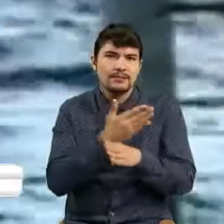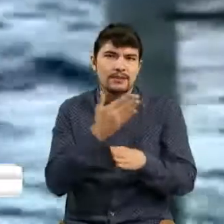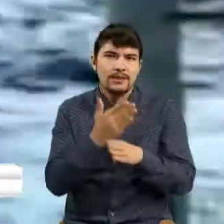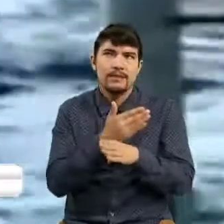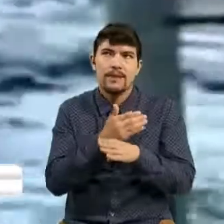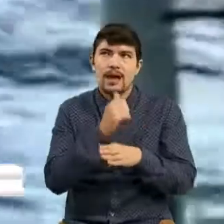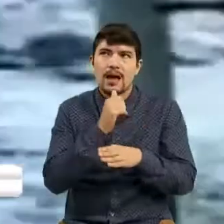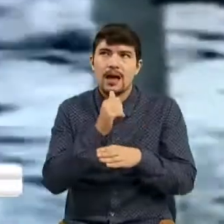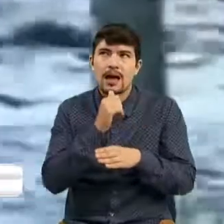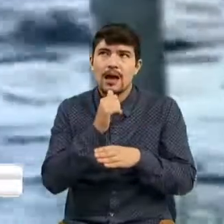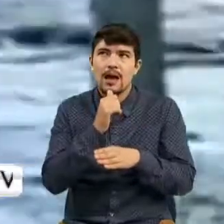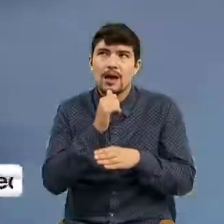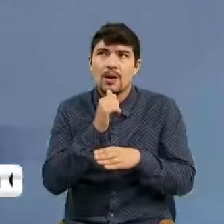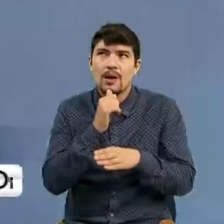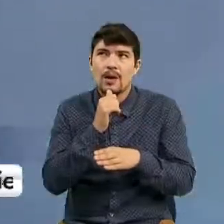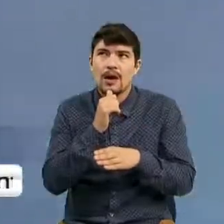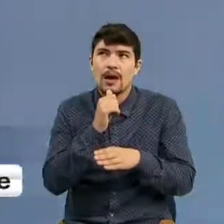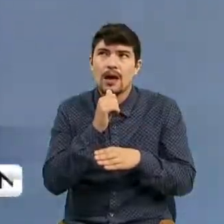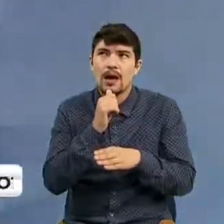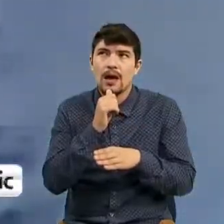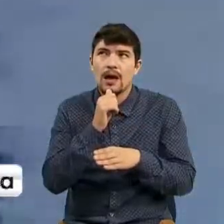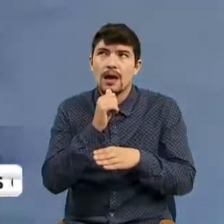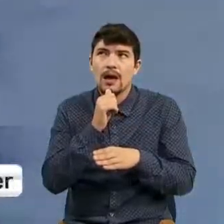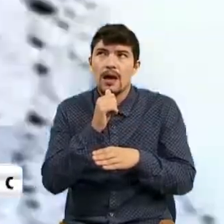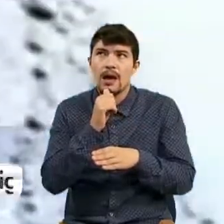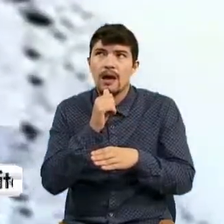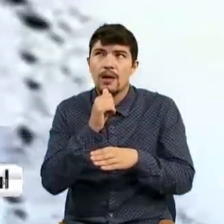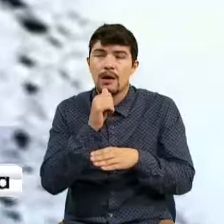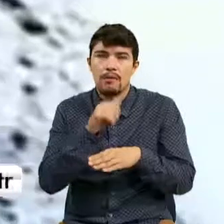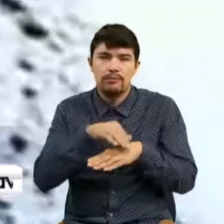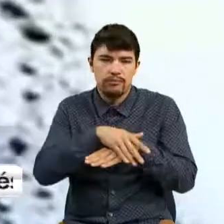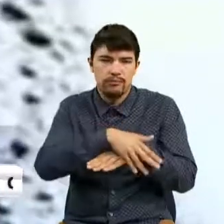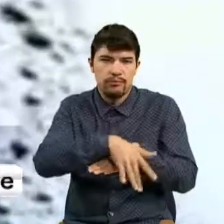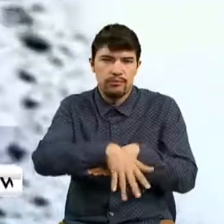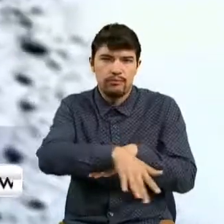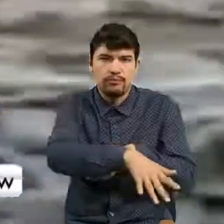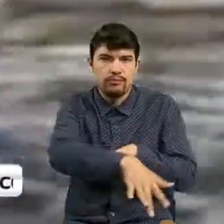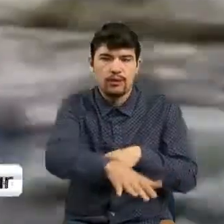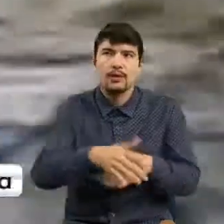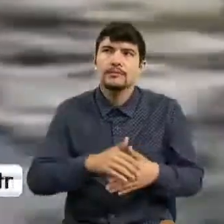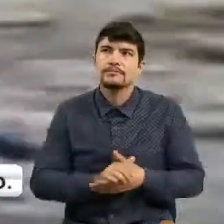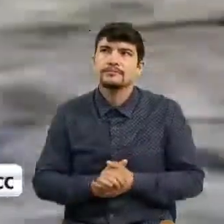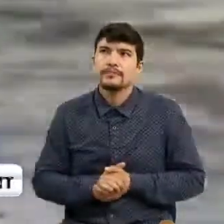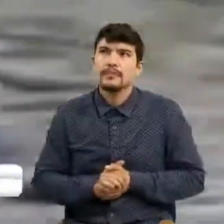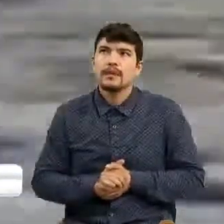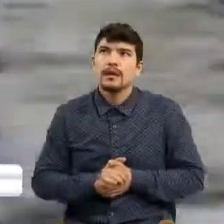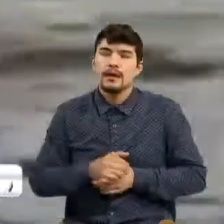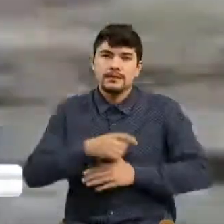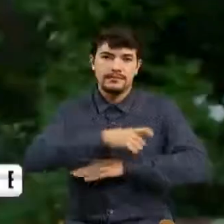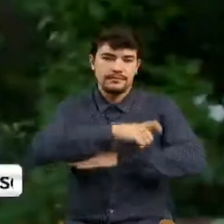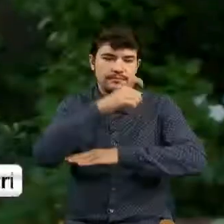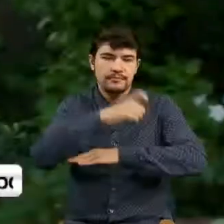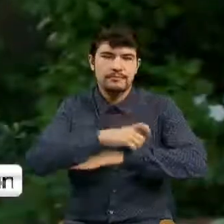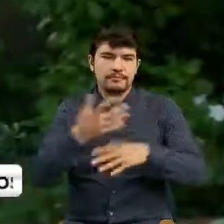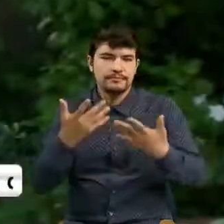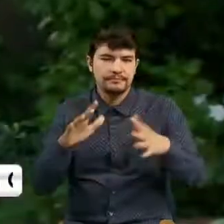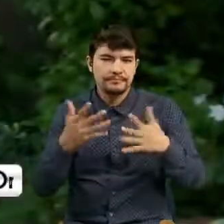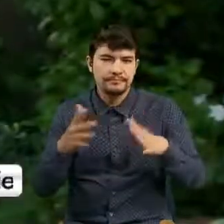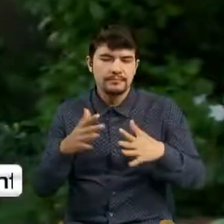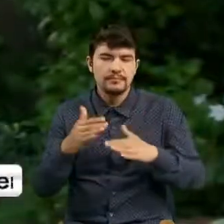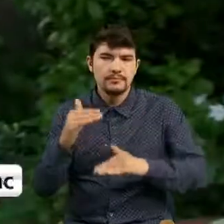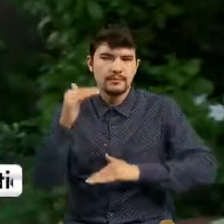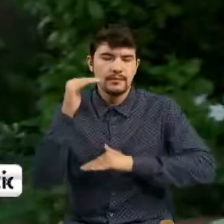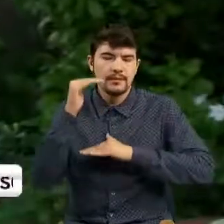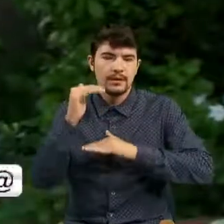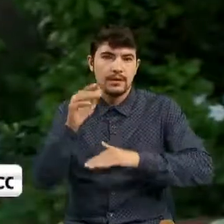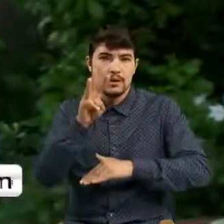derramamiento de petróleo sobre la cuenca del río Pamplonita en dos oportunidades, en el 2007 y en el 2009, y que dejó sin agua a por lo menos 800